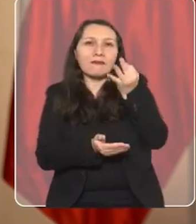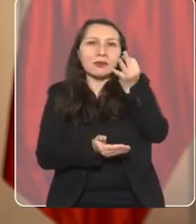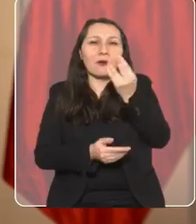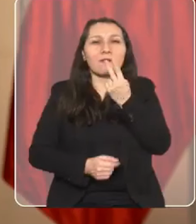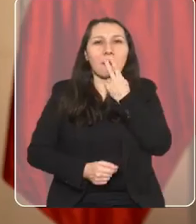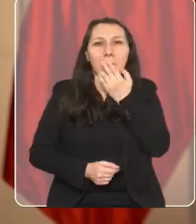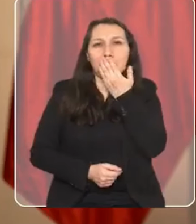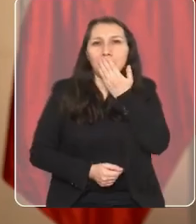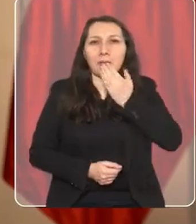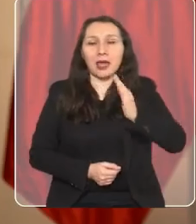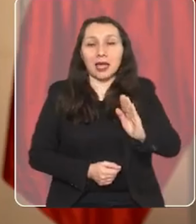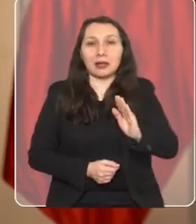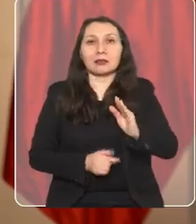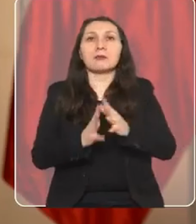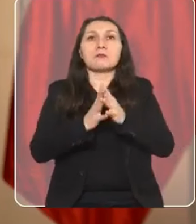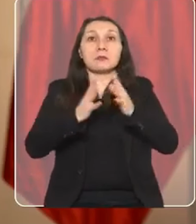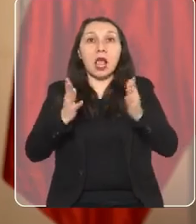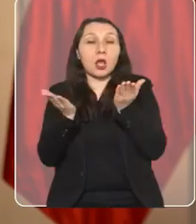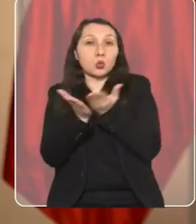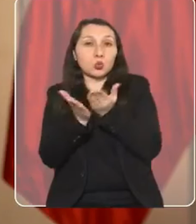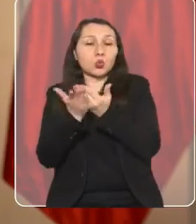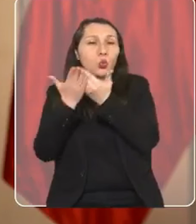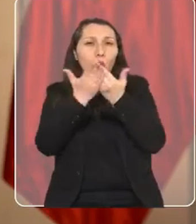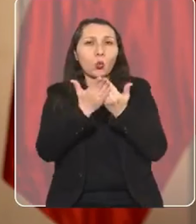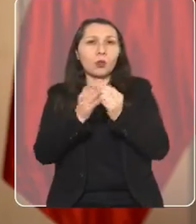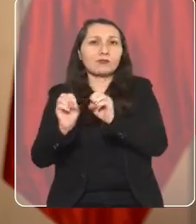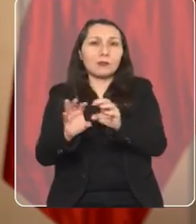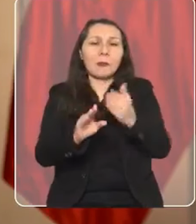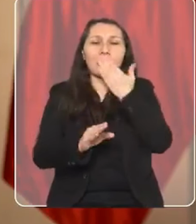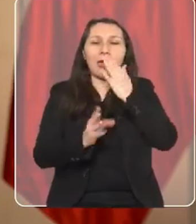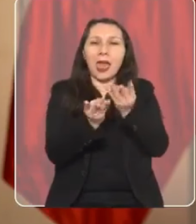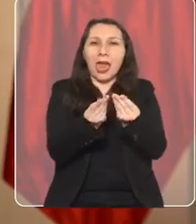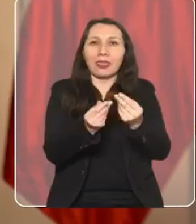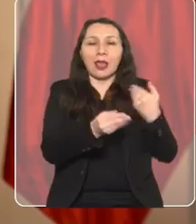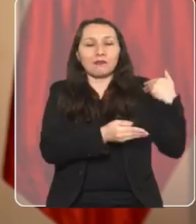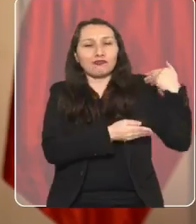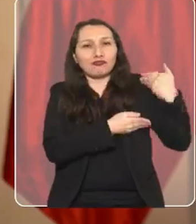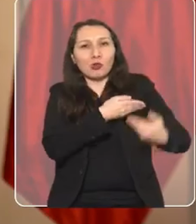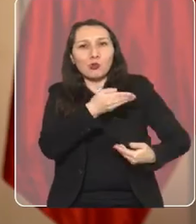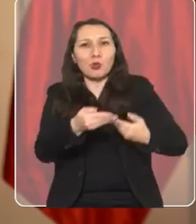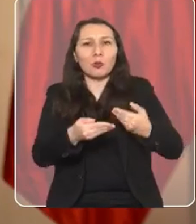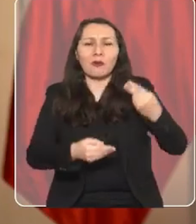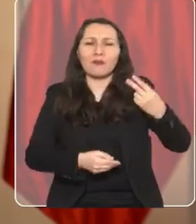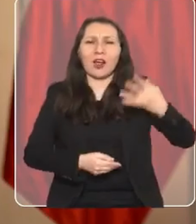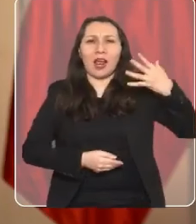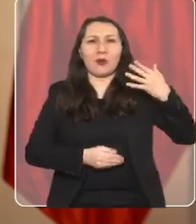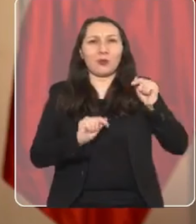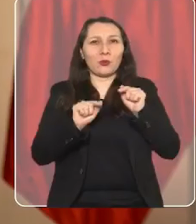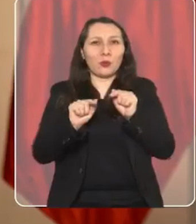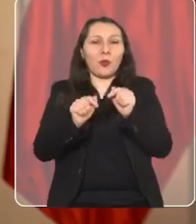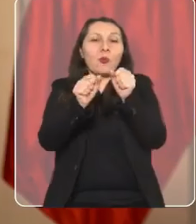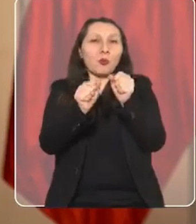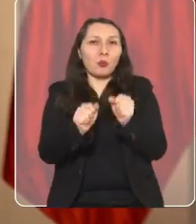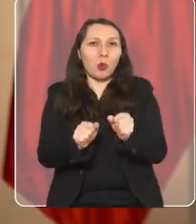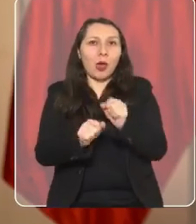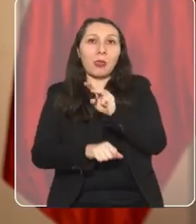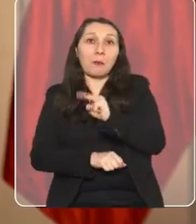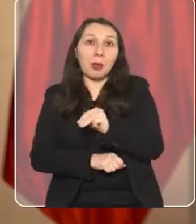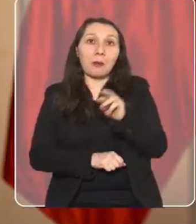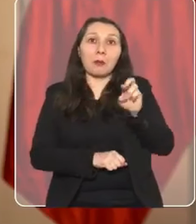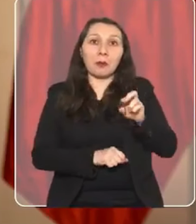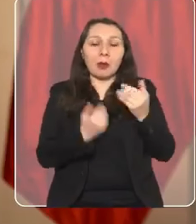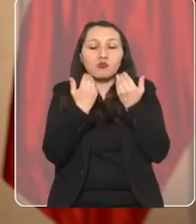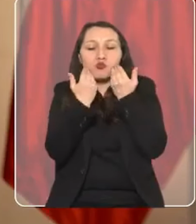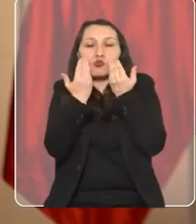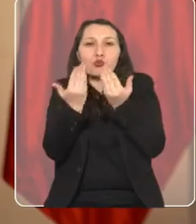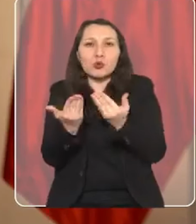mejor mayor escolaridad Y una educación de mejor calidad es la herencia más valiosa que pueden dejar madres y padres